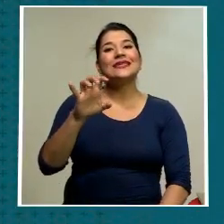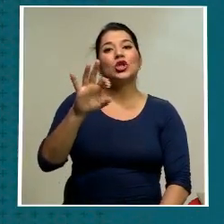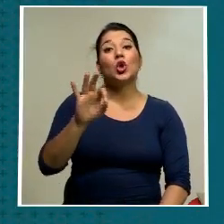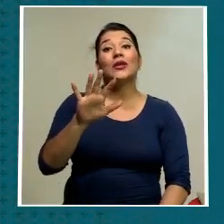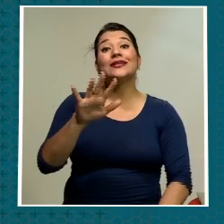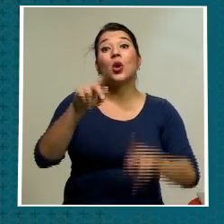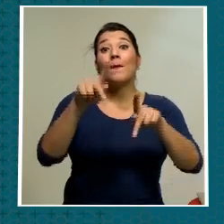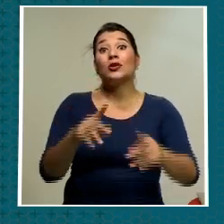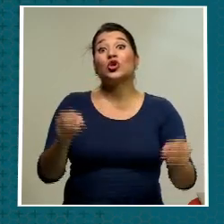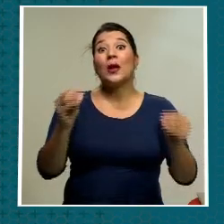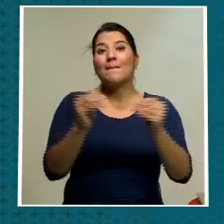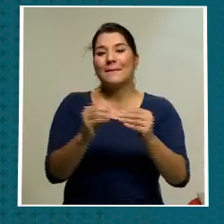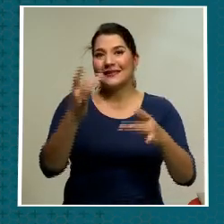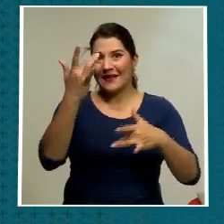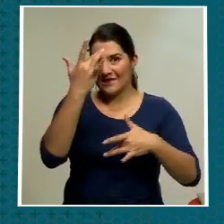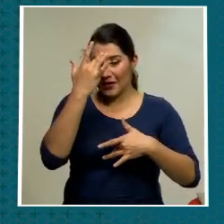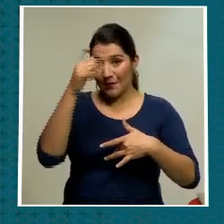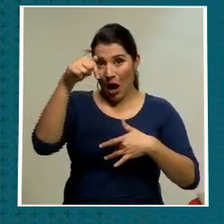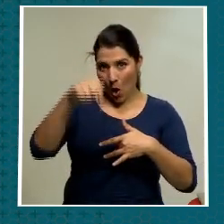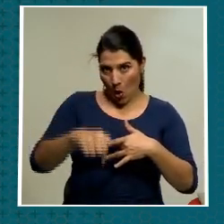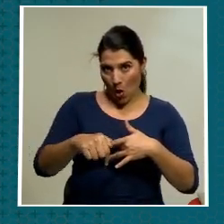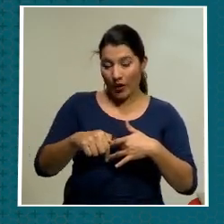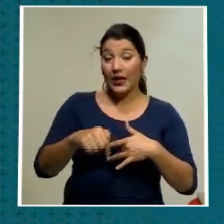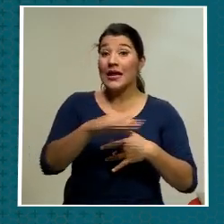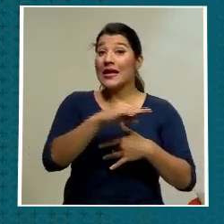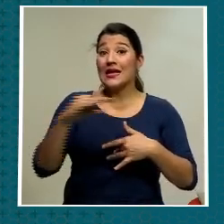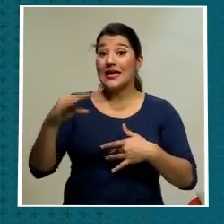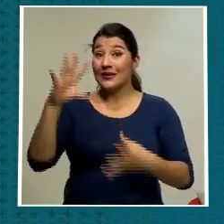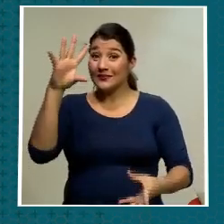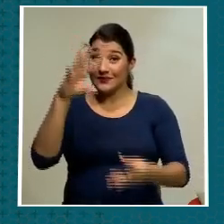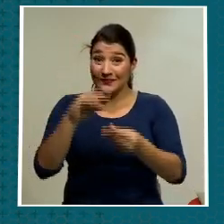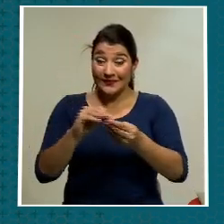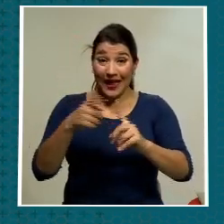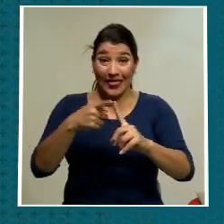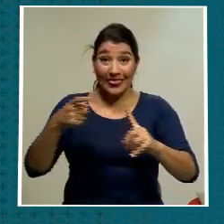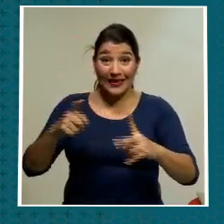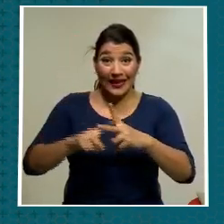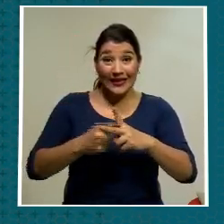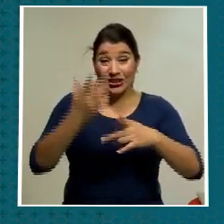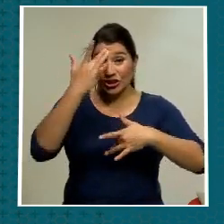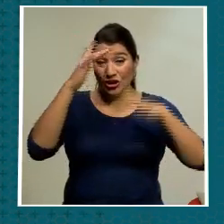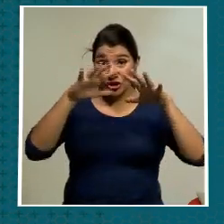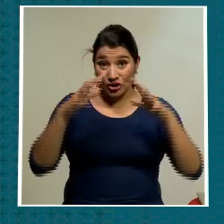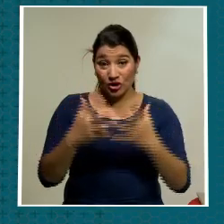nuevos contagios, para una cifra global desde que inició la pandemia de